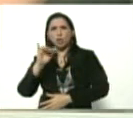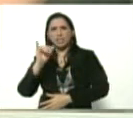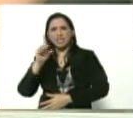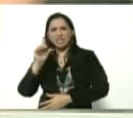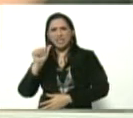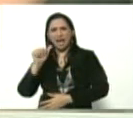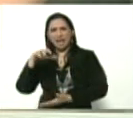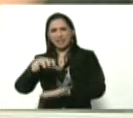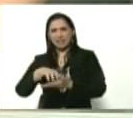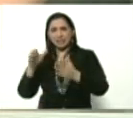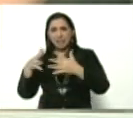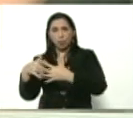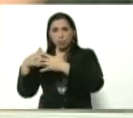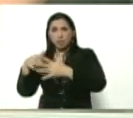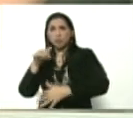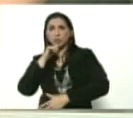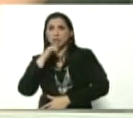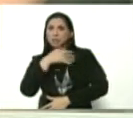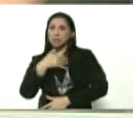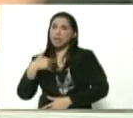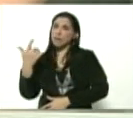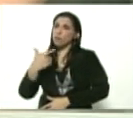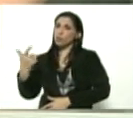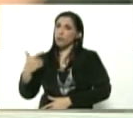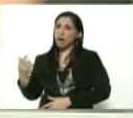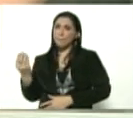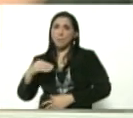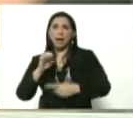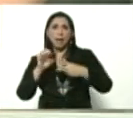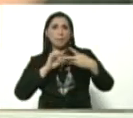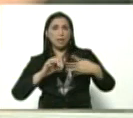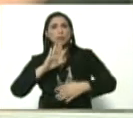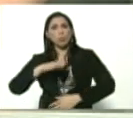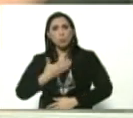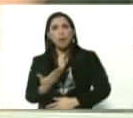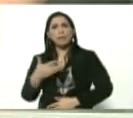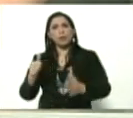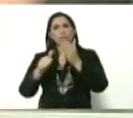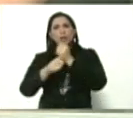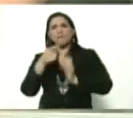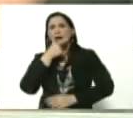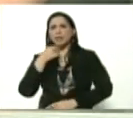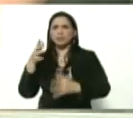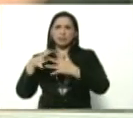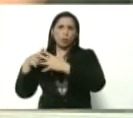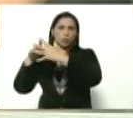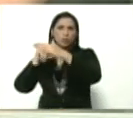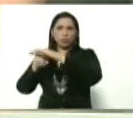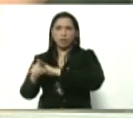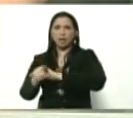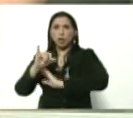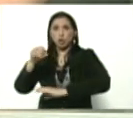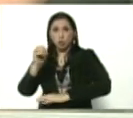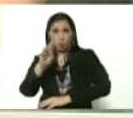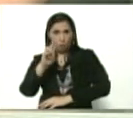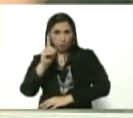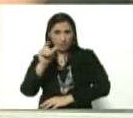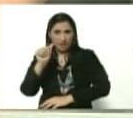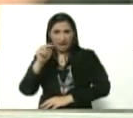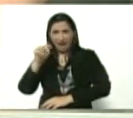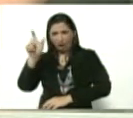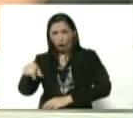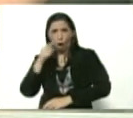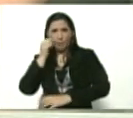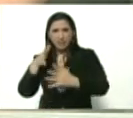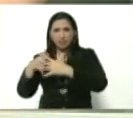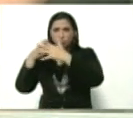Quien quiera buscar más elementos lo podrá conseguir fácilmente en los Estados Unidos. Jordan Woodrow